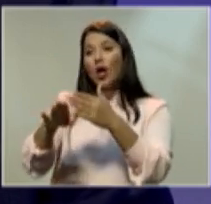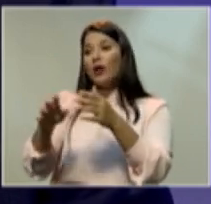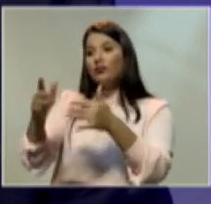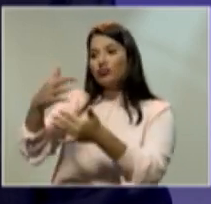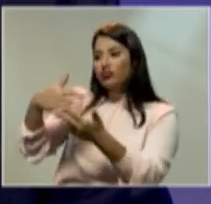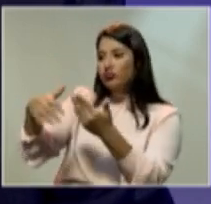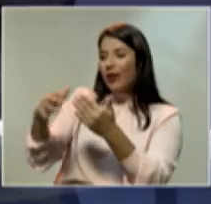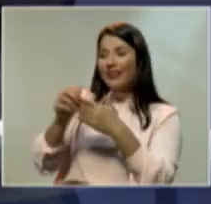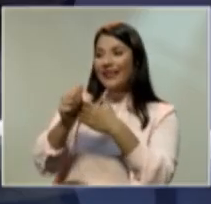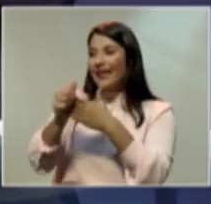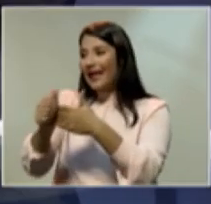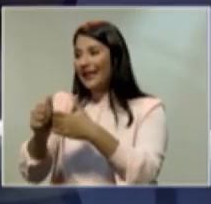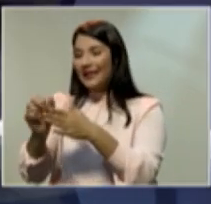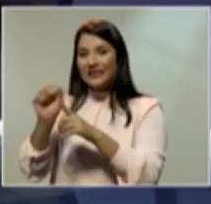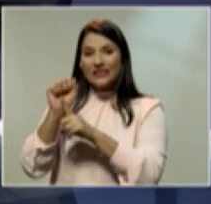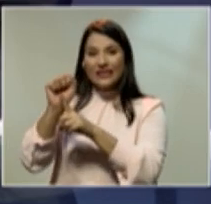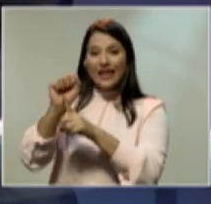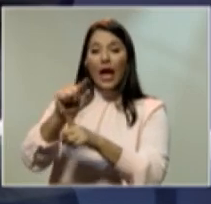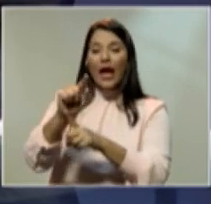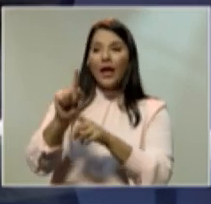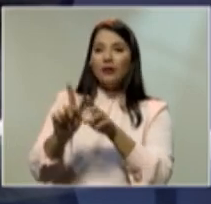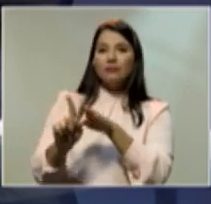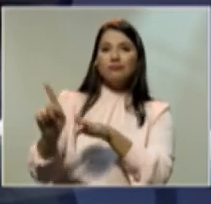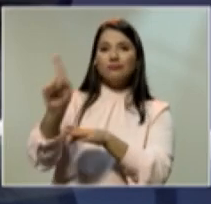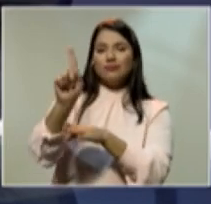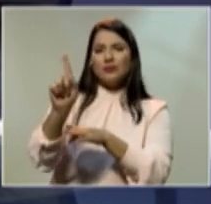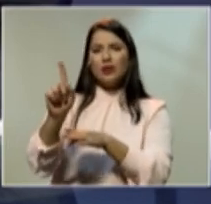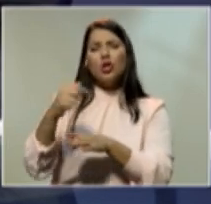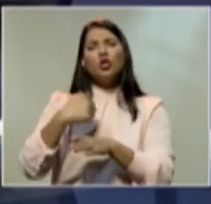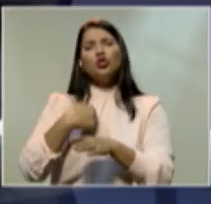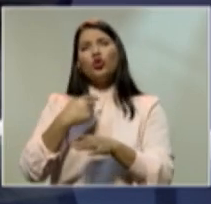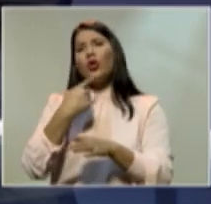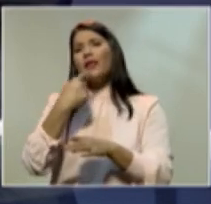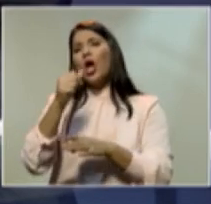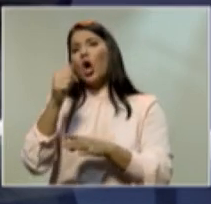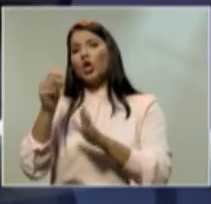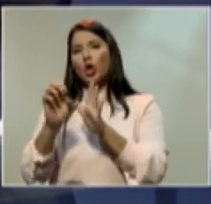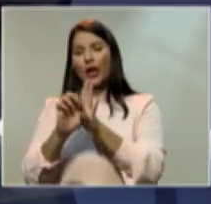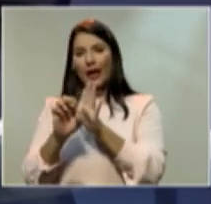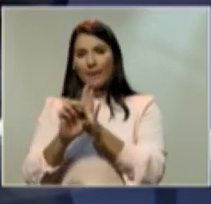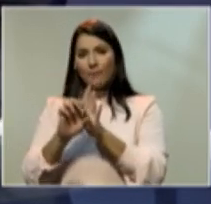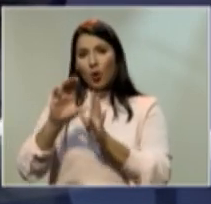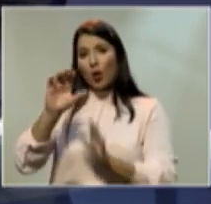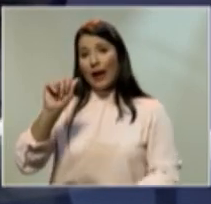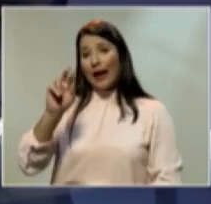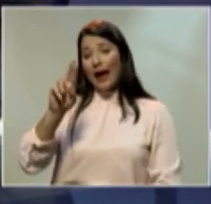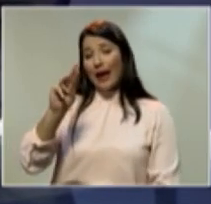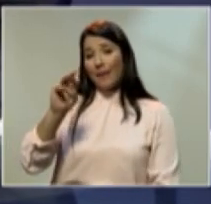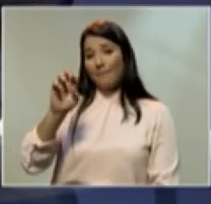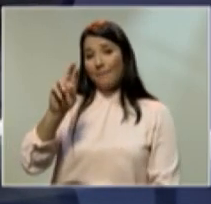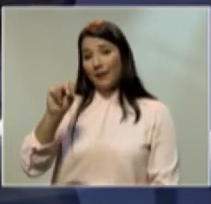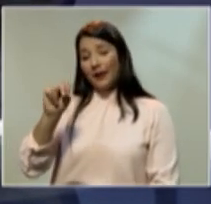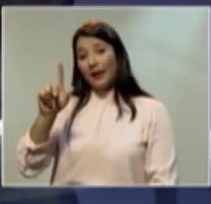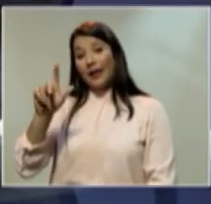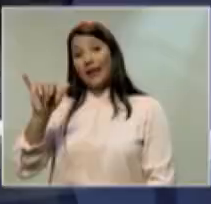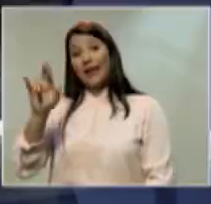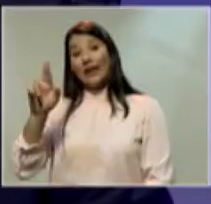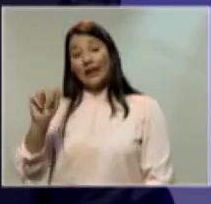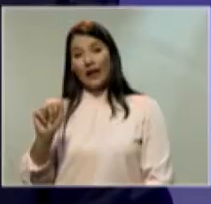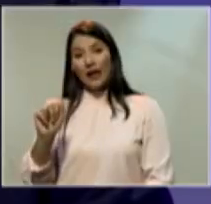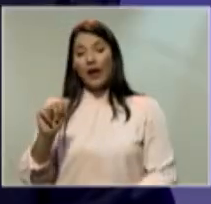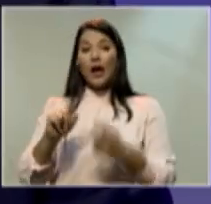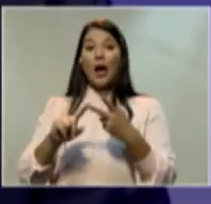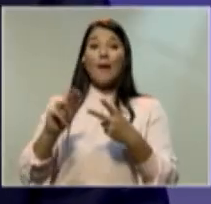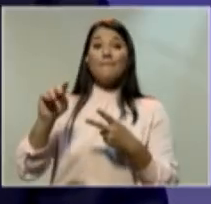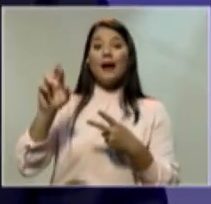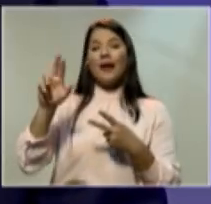personaje destacado. O yo ponía en un artículo como ejemplo a Carmen Lira, María